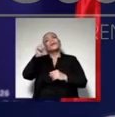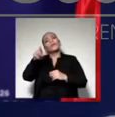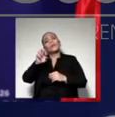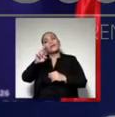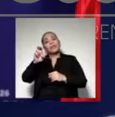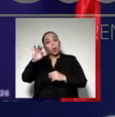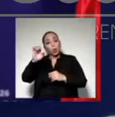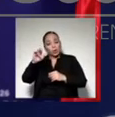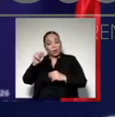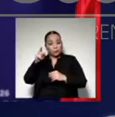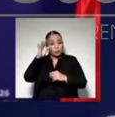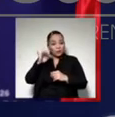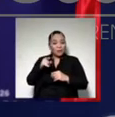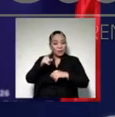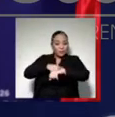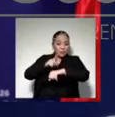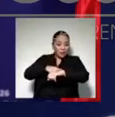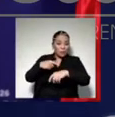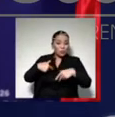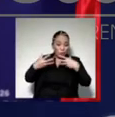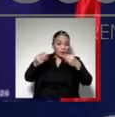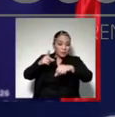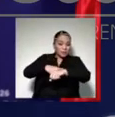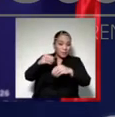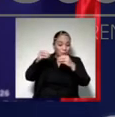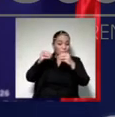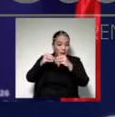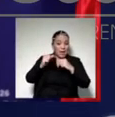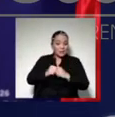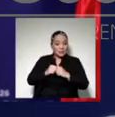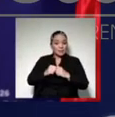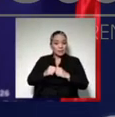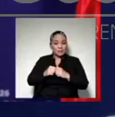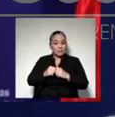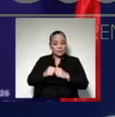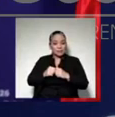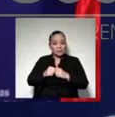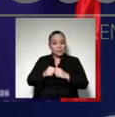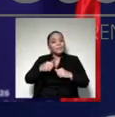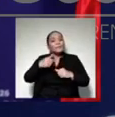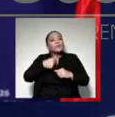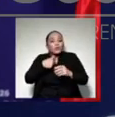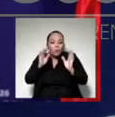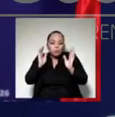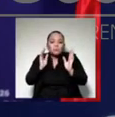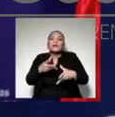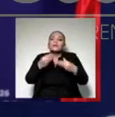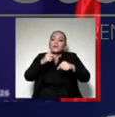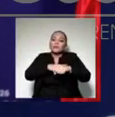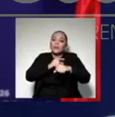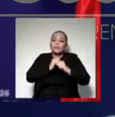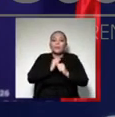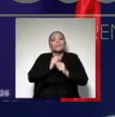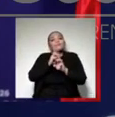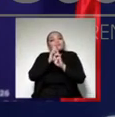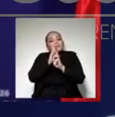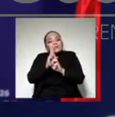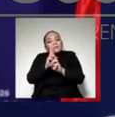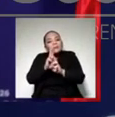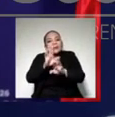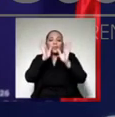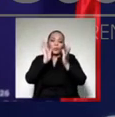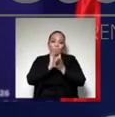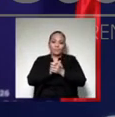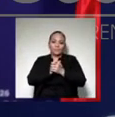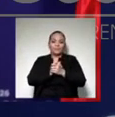vale la pena que yo gaste mi tiempo más allá de lo que estoy gastando por respecto al porcentaje tan pequeño de ustedes